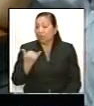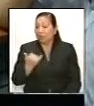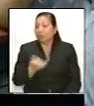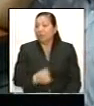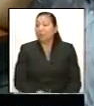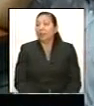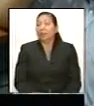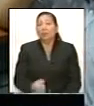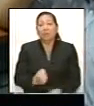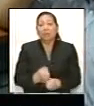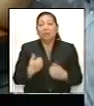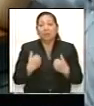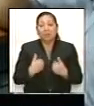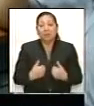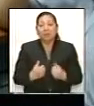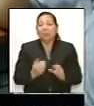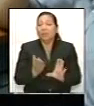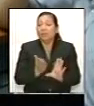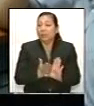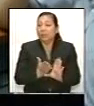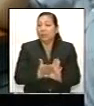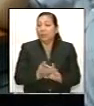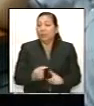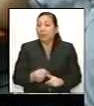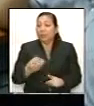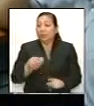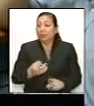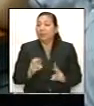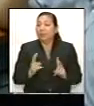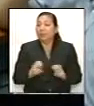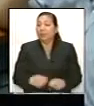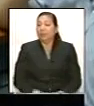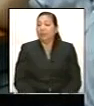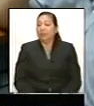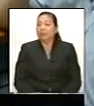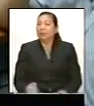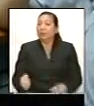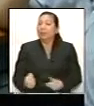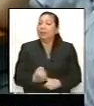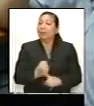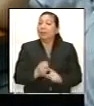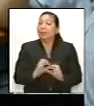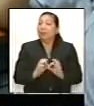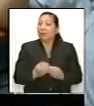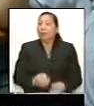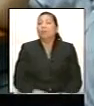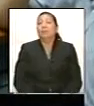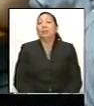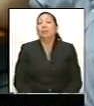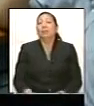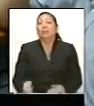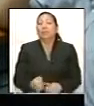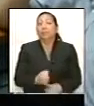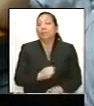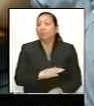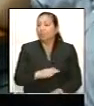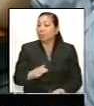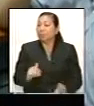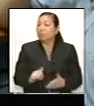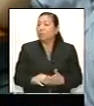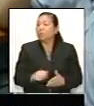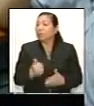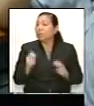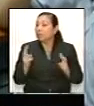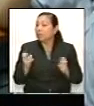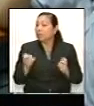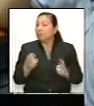la línea trabajan abogados y psicólogos que están especializados en el tema de violencia familiar, acoso, maltrato infantil y otros